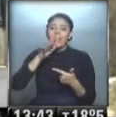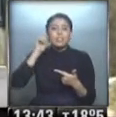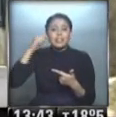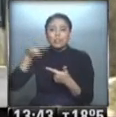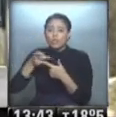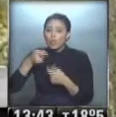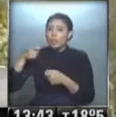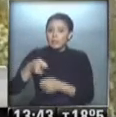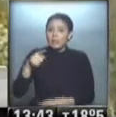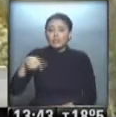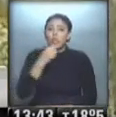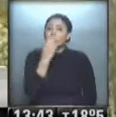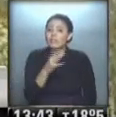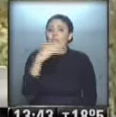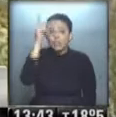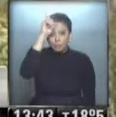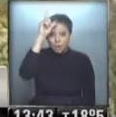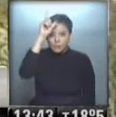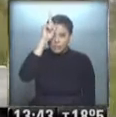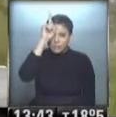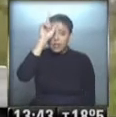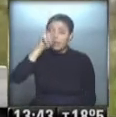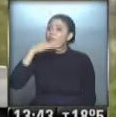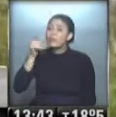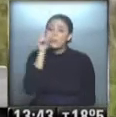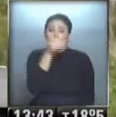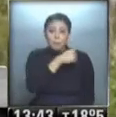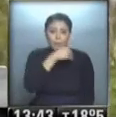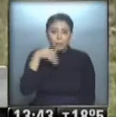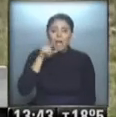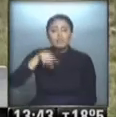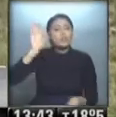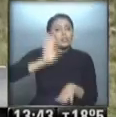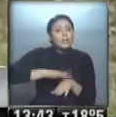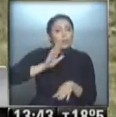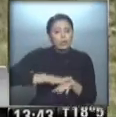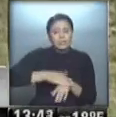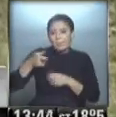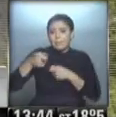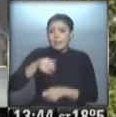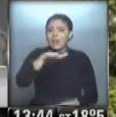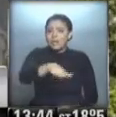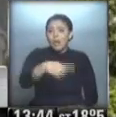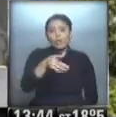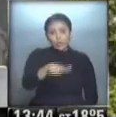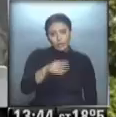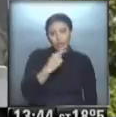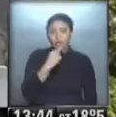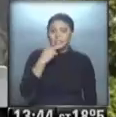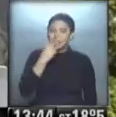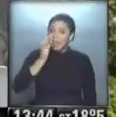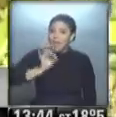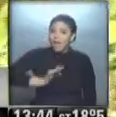años quienes confesaron ante la policía y frente a sus padres en los autores del asesinato de este chico de 11 años al que luego